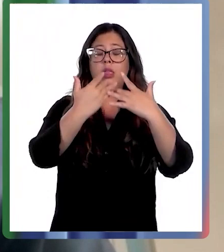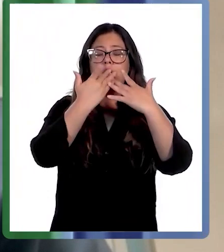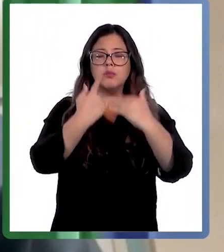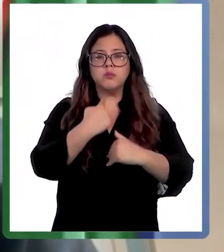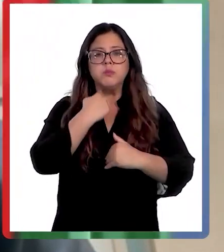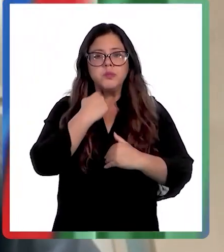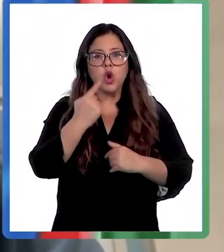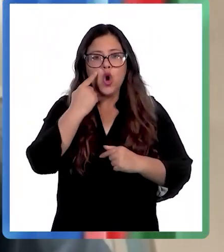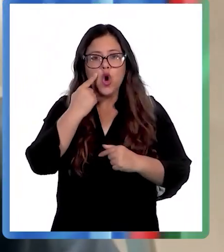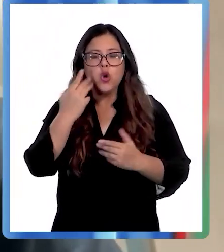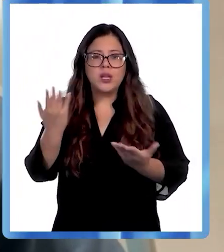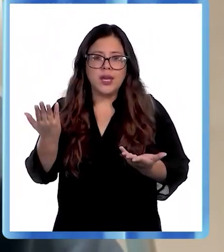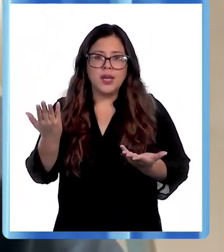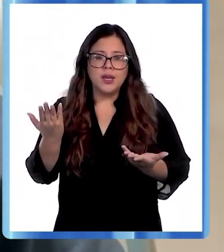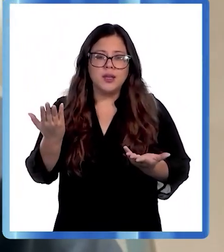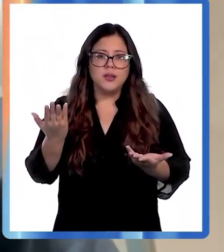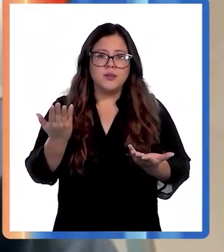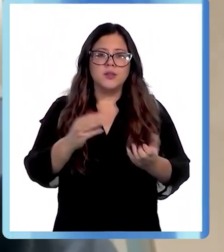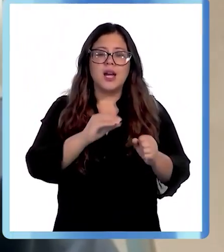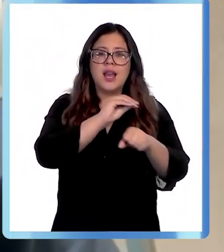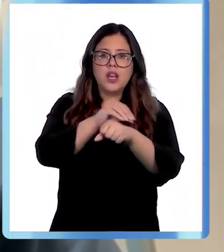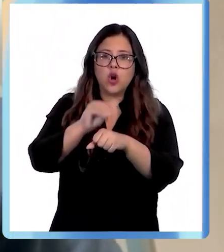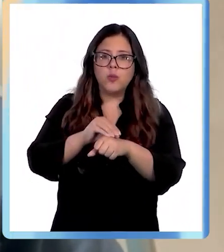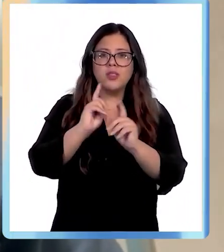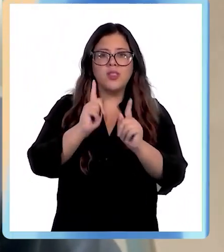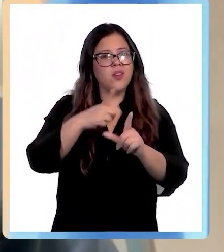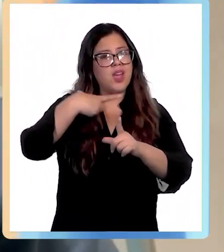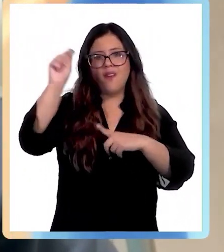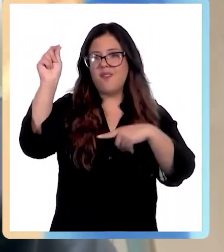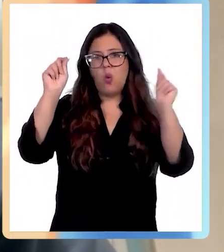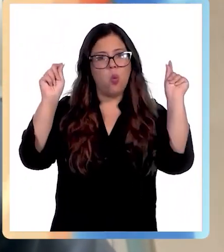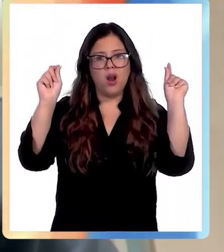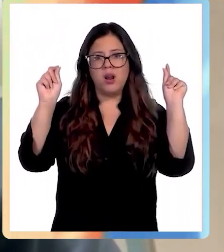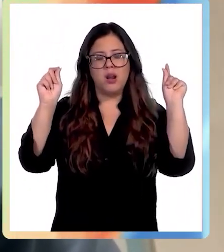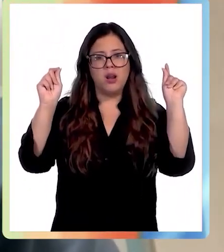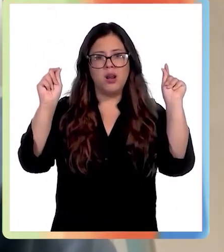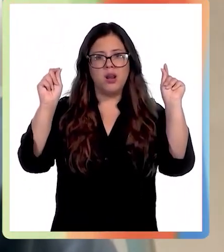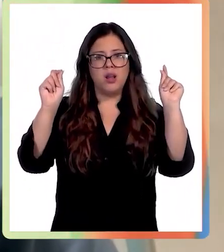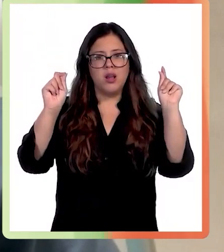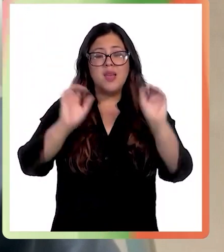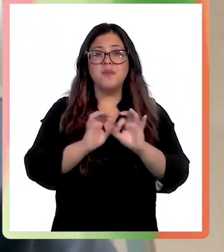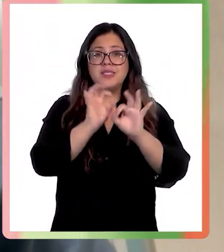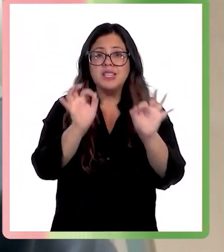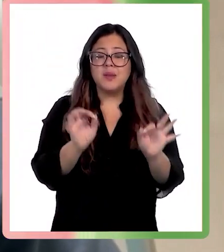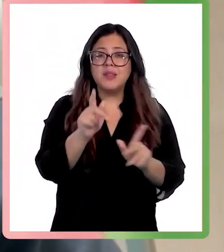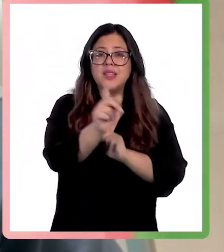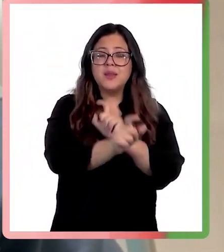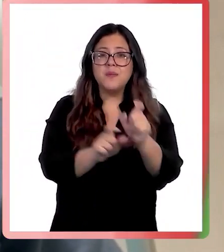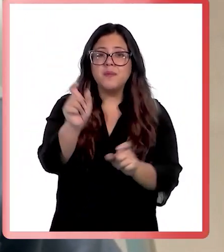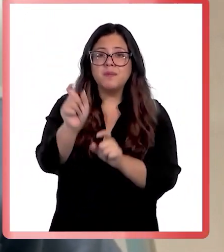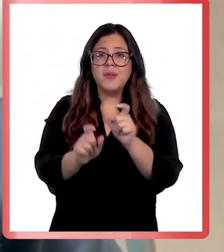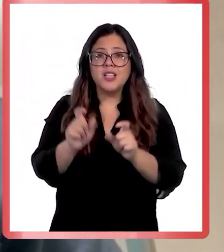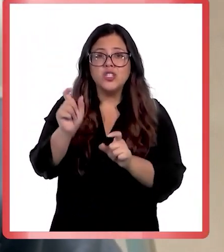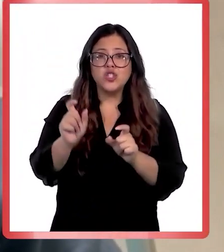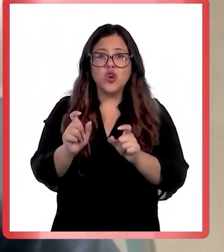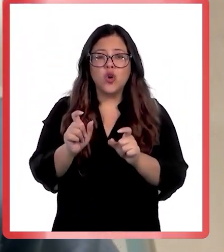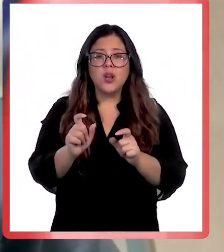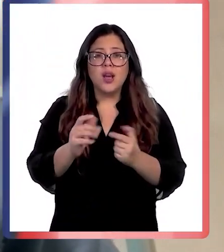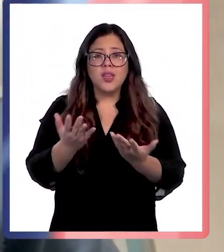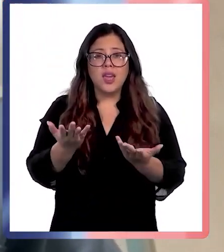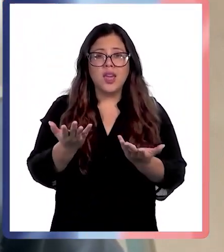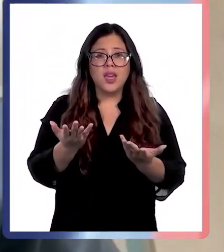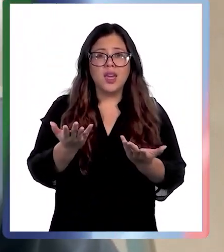Y siempre o casi siempre, la recomendación es evacuar. Y evacuar estos lugares, sobre todo personas que puedan